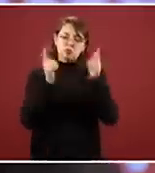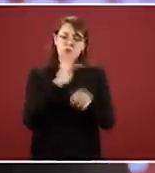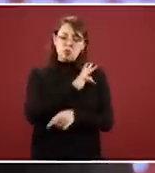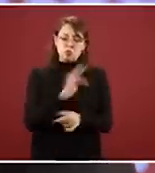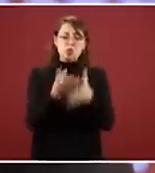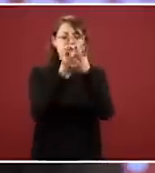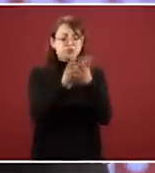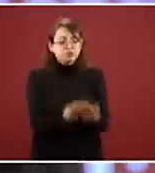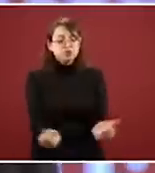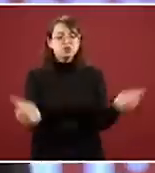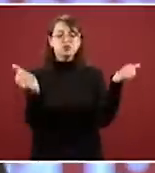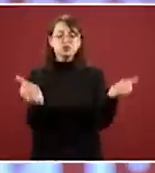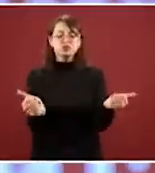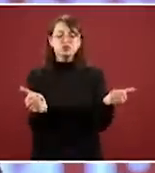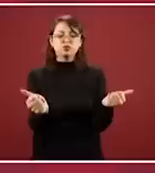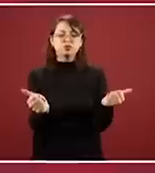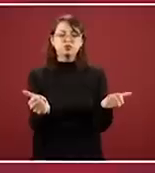sin que haya